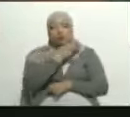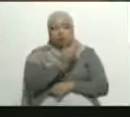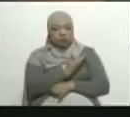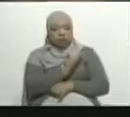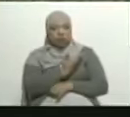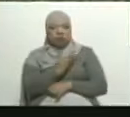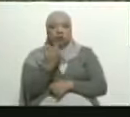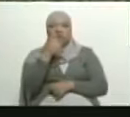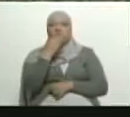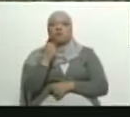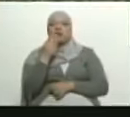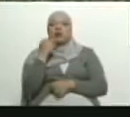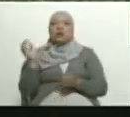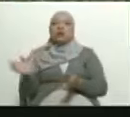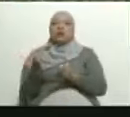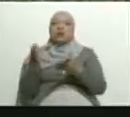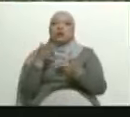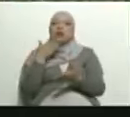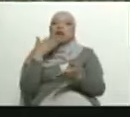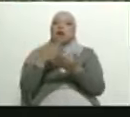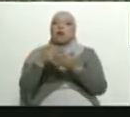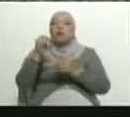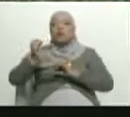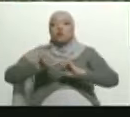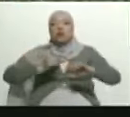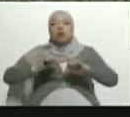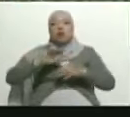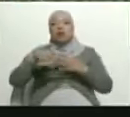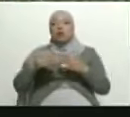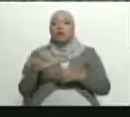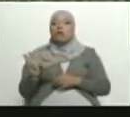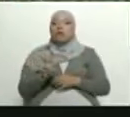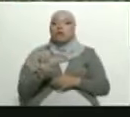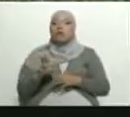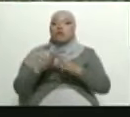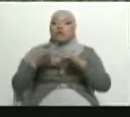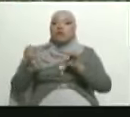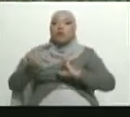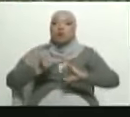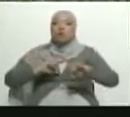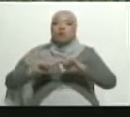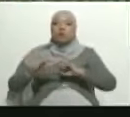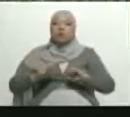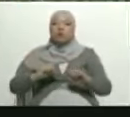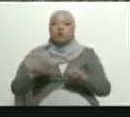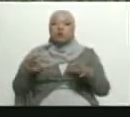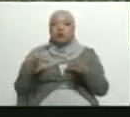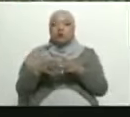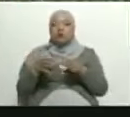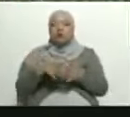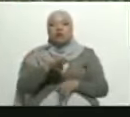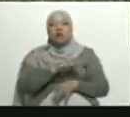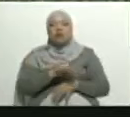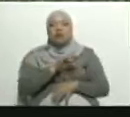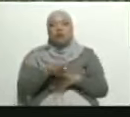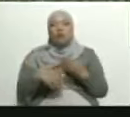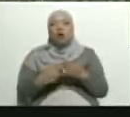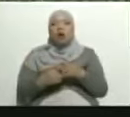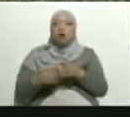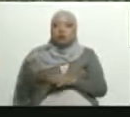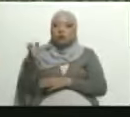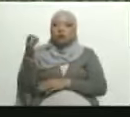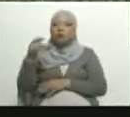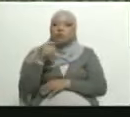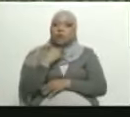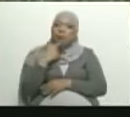promovido por Israel. Agradecemos al movimiento Somos Venezuela y todas las organizaciones, grupos de solidaridad que han levantado